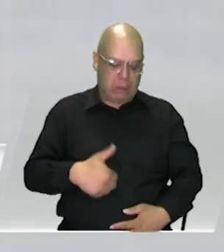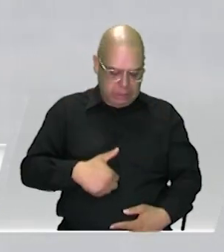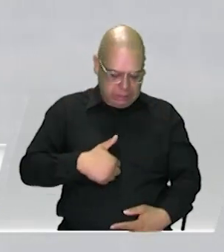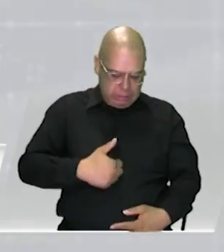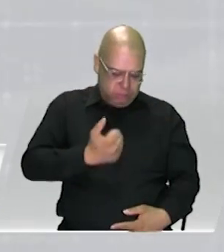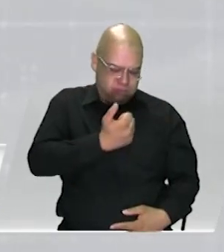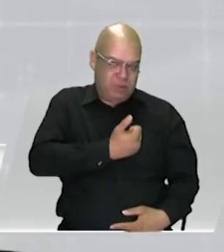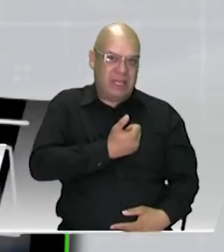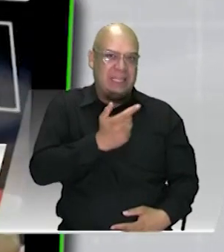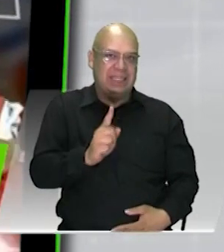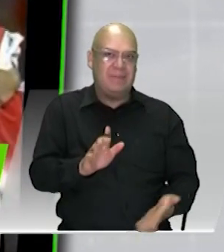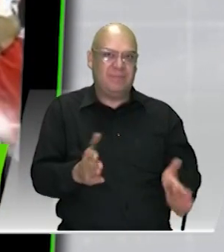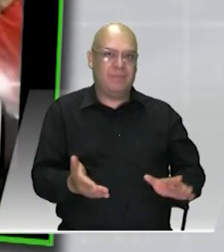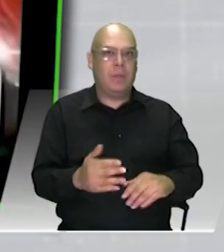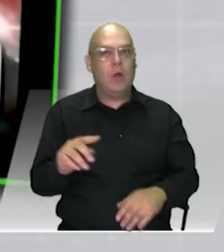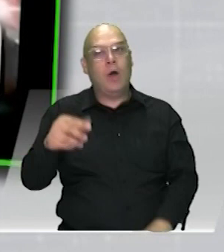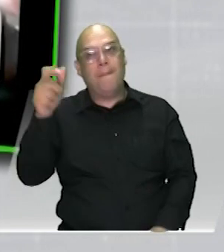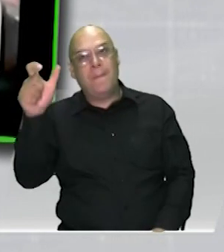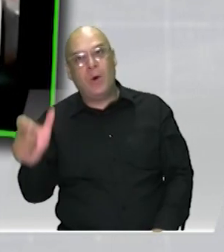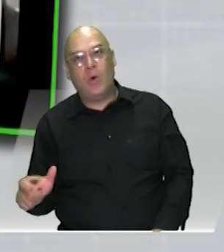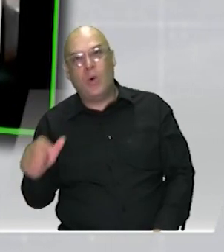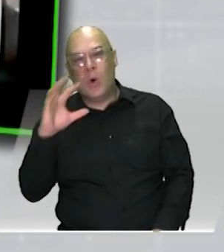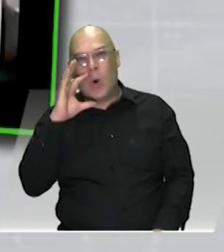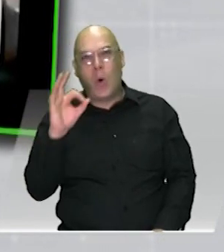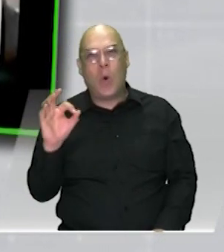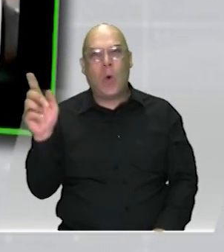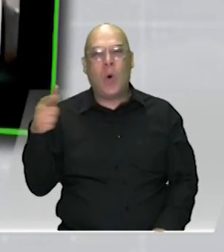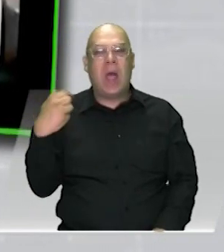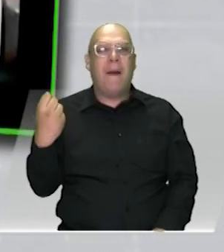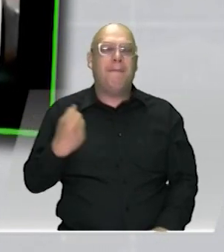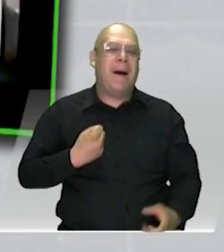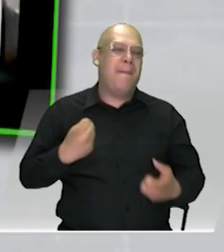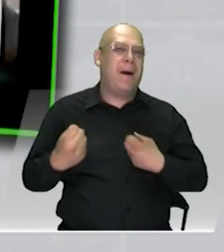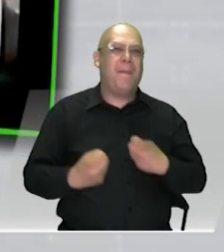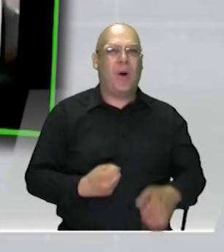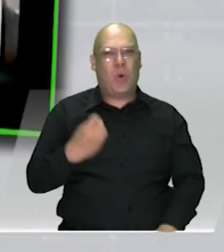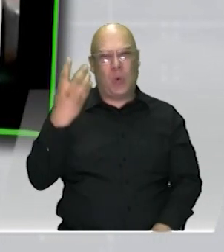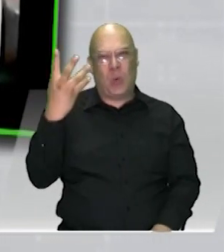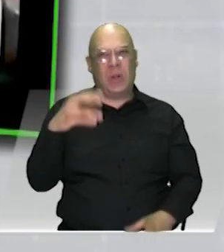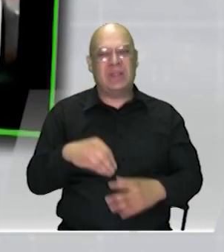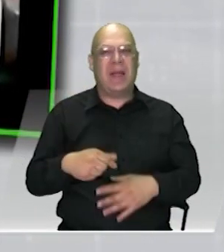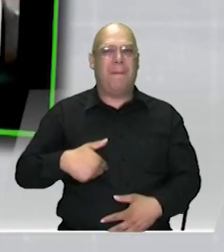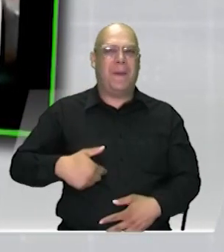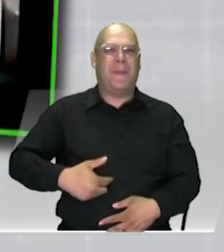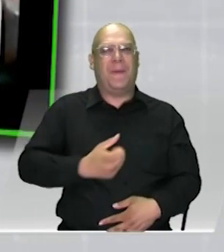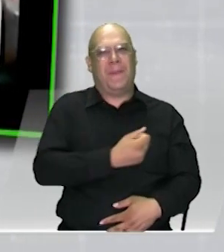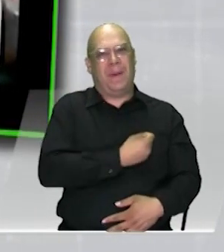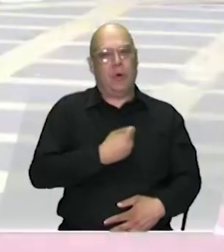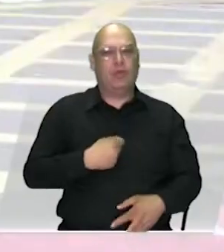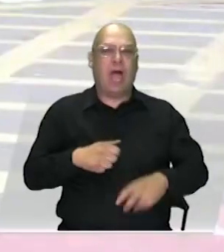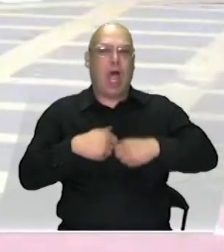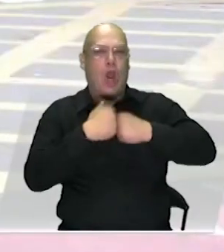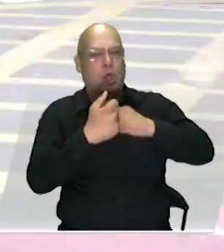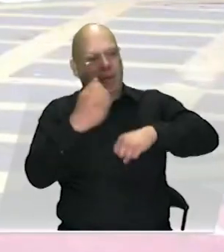lado izquierdo. La otra persona asesinada se sabe que recibió 4 heridas, 3 en la zona del pecho y otra en la